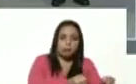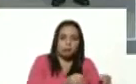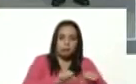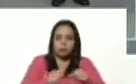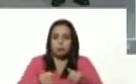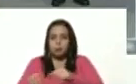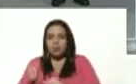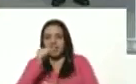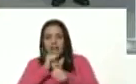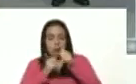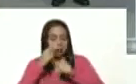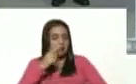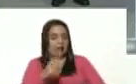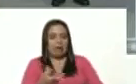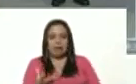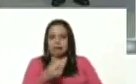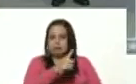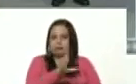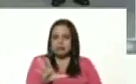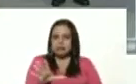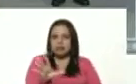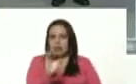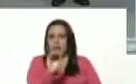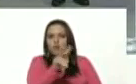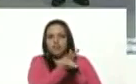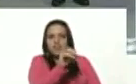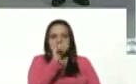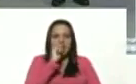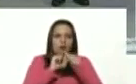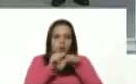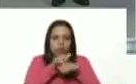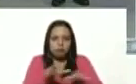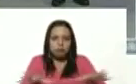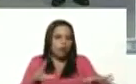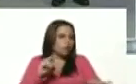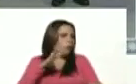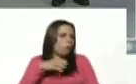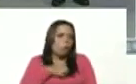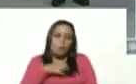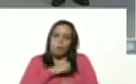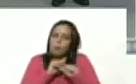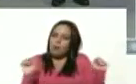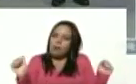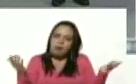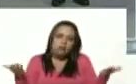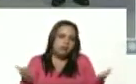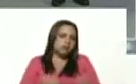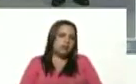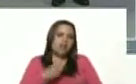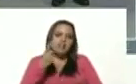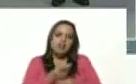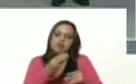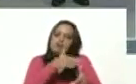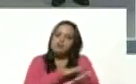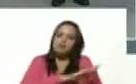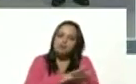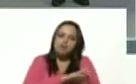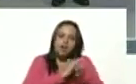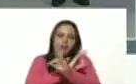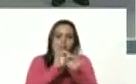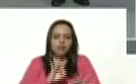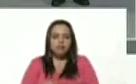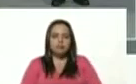cuenta tienes 15, 20 roturas. No puede ser, chicos. Tenemos que resolver eso con nuestros métodos.